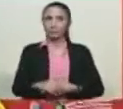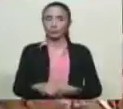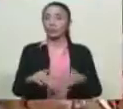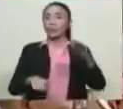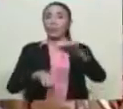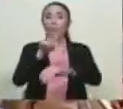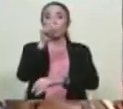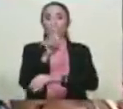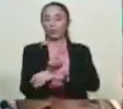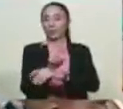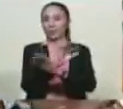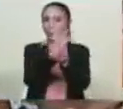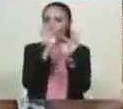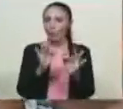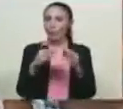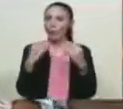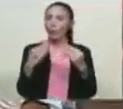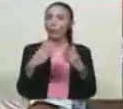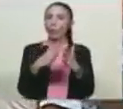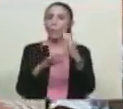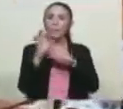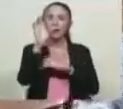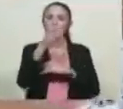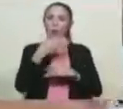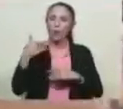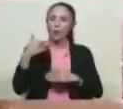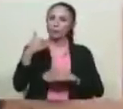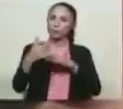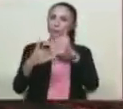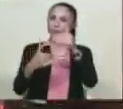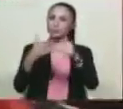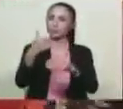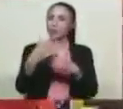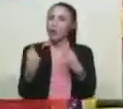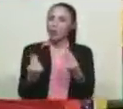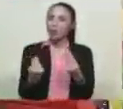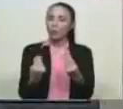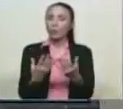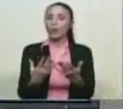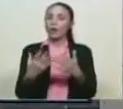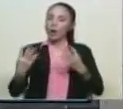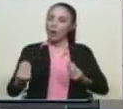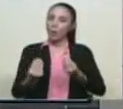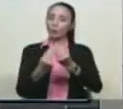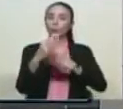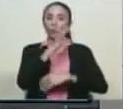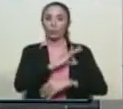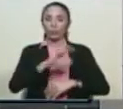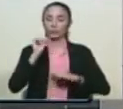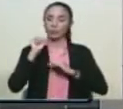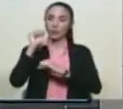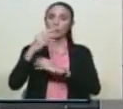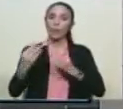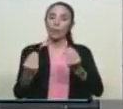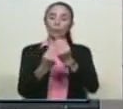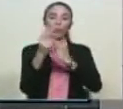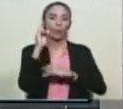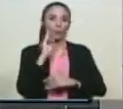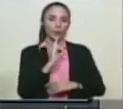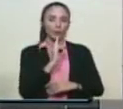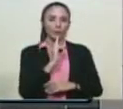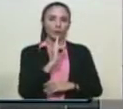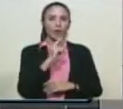decimos que la única forma de construir una nueva sociedad, una sociedad humanista, es construyendo el socialismo bolivariano,